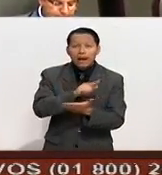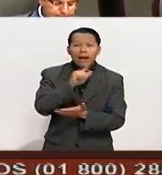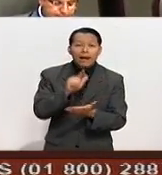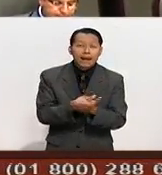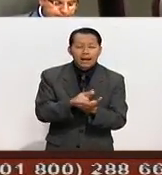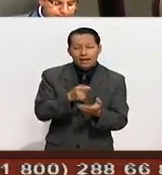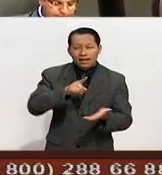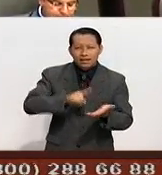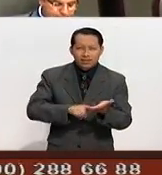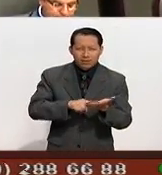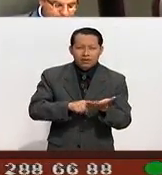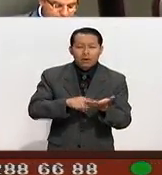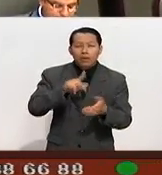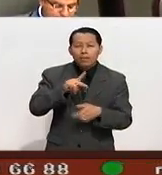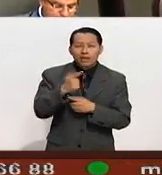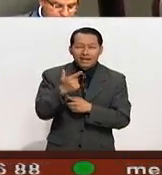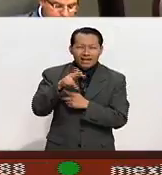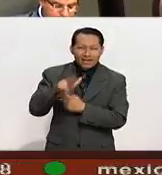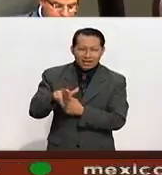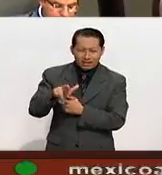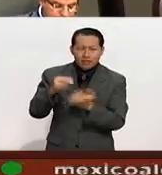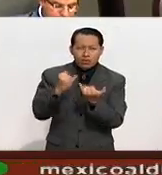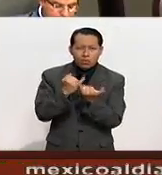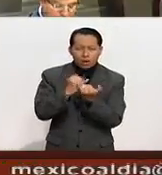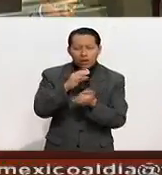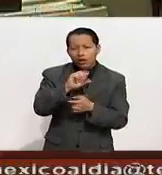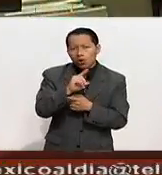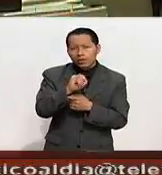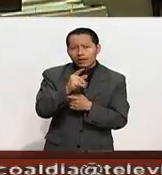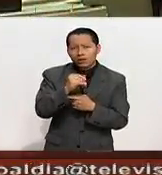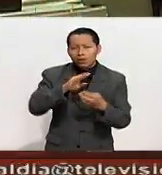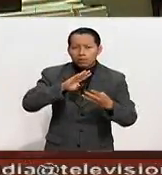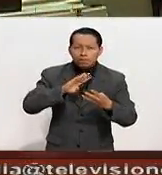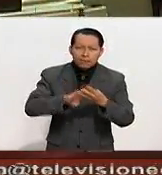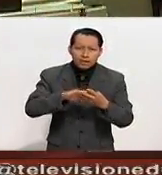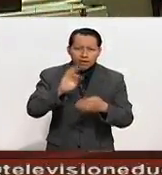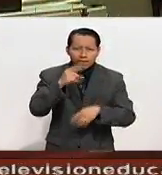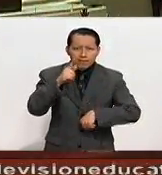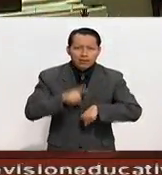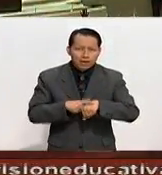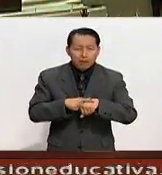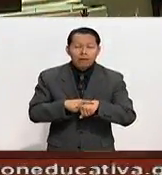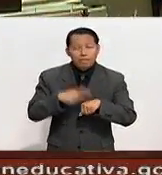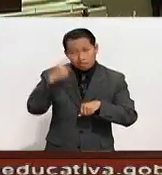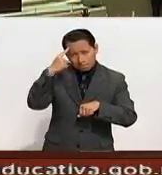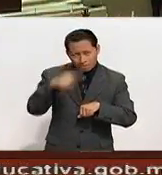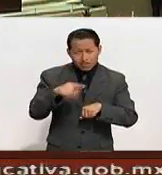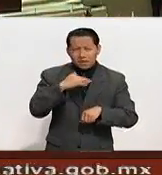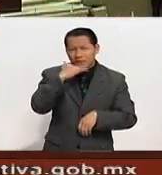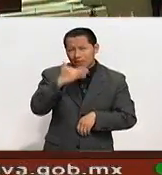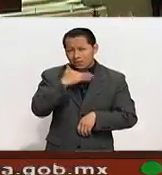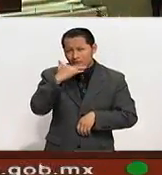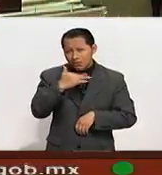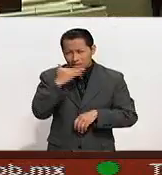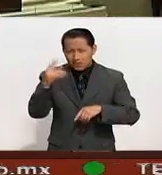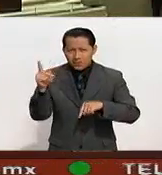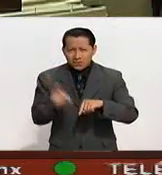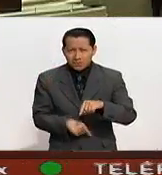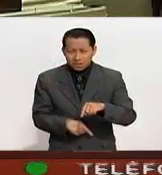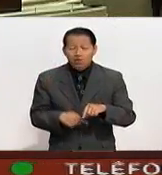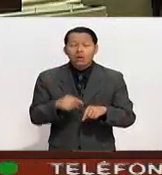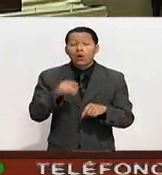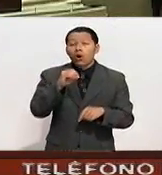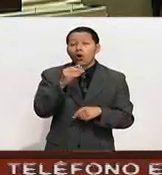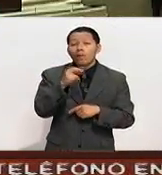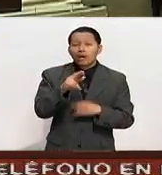de la Procuraduría General de la República y del Código Penal Federal en materia de combate a la corrupción. Omar, auditorio de